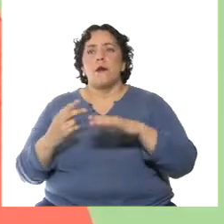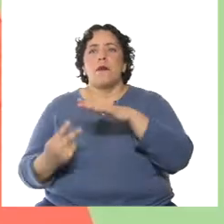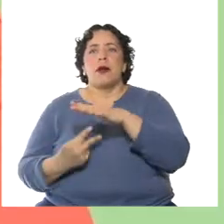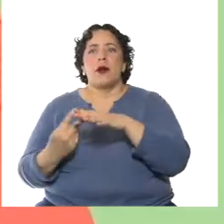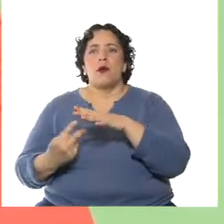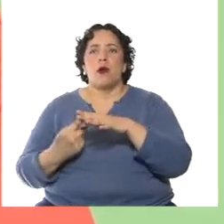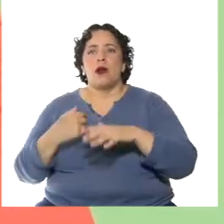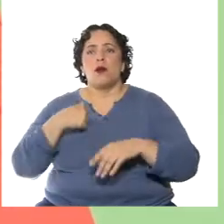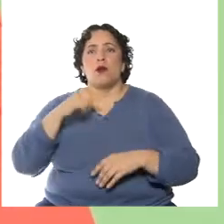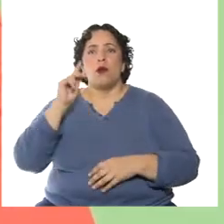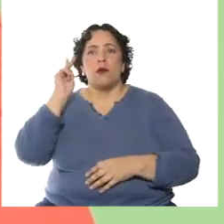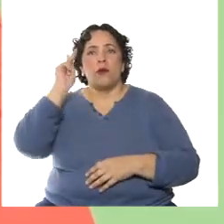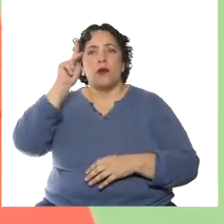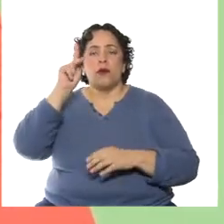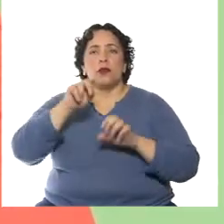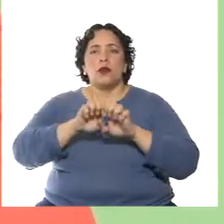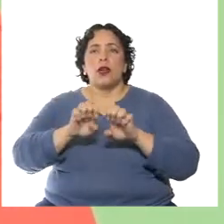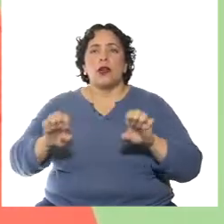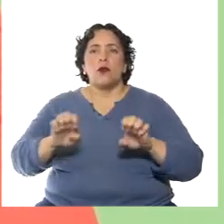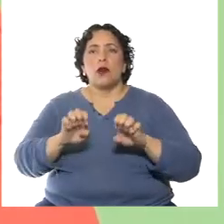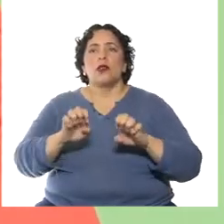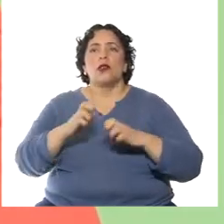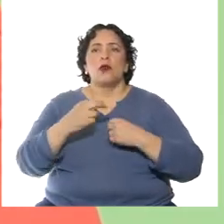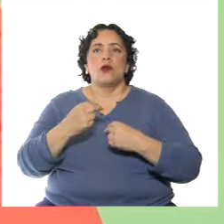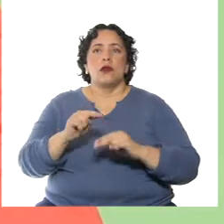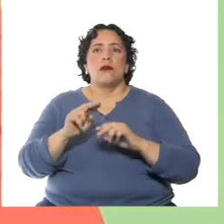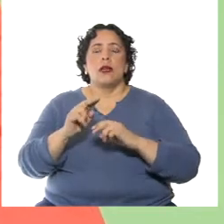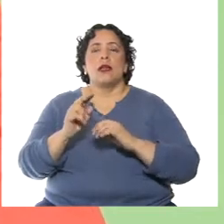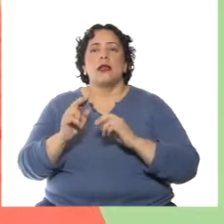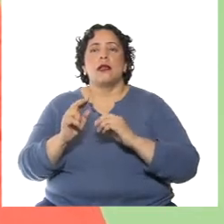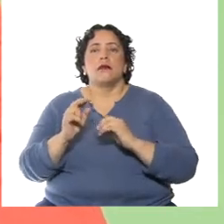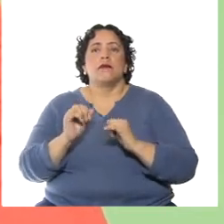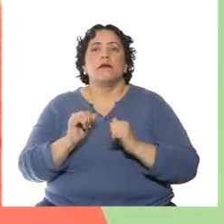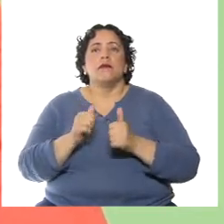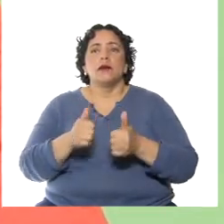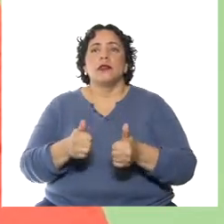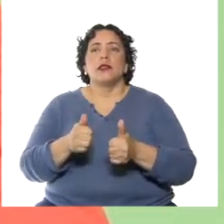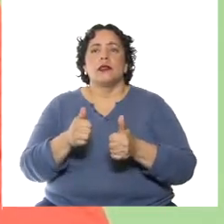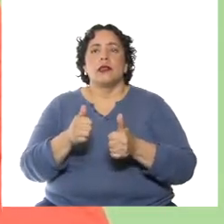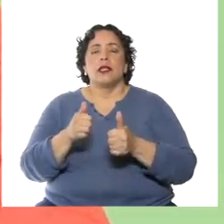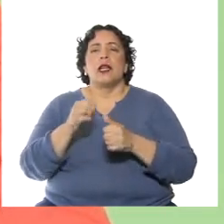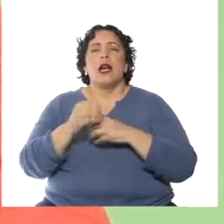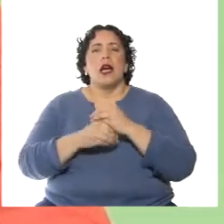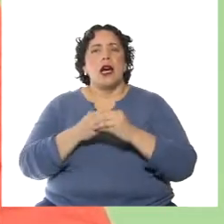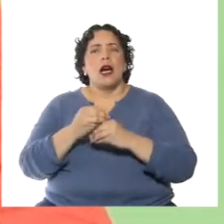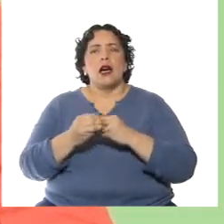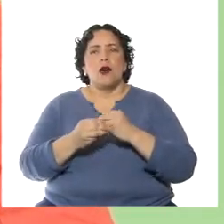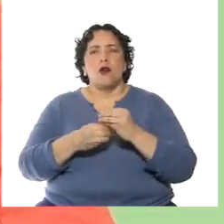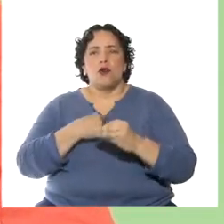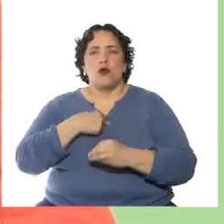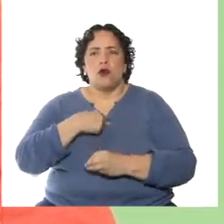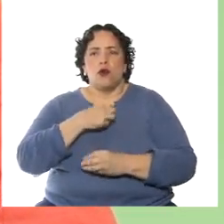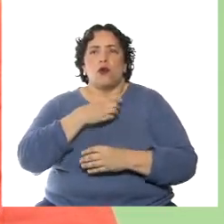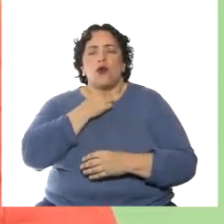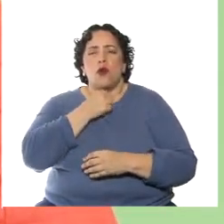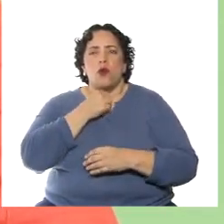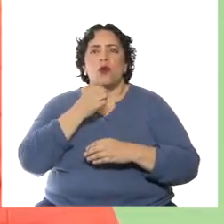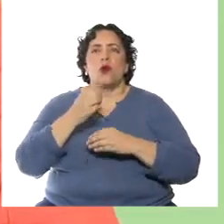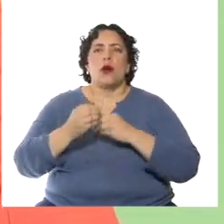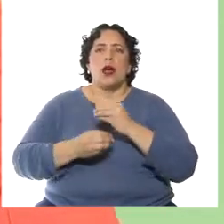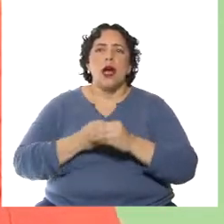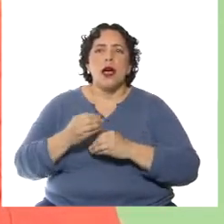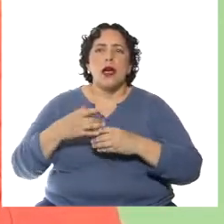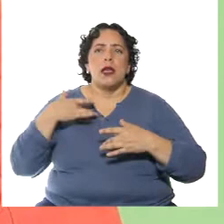Y yo, su maestra de educación inicial, Esther Cabrera, que hace con gusto cada una de las estrategias y